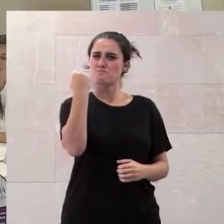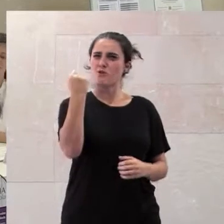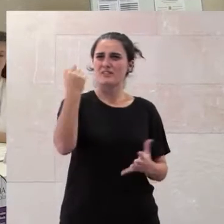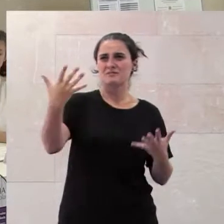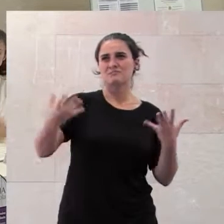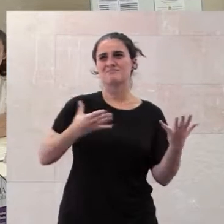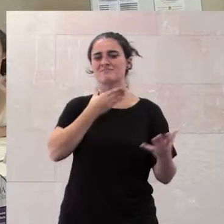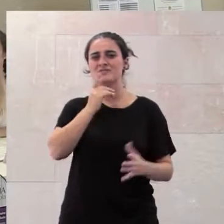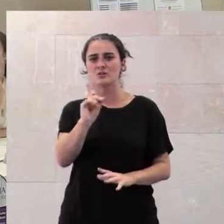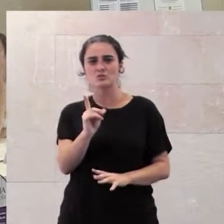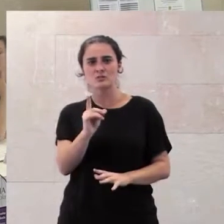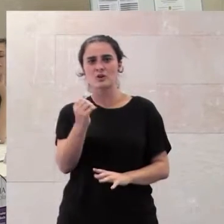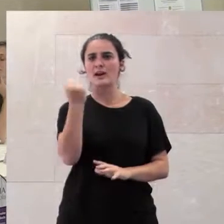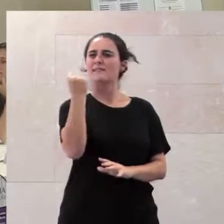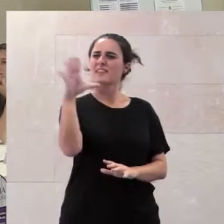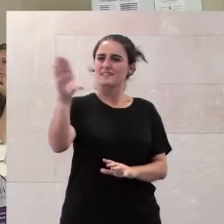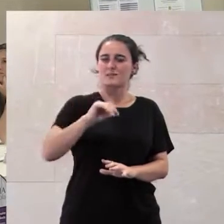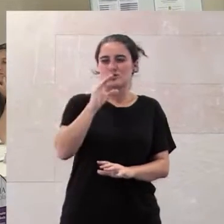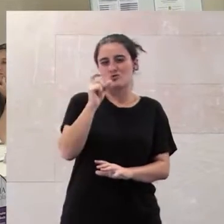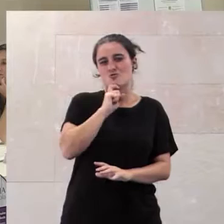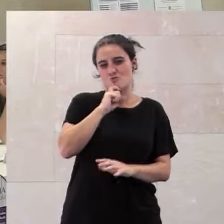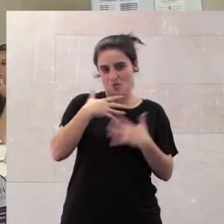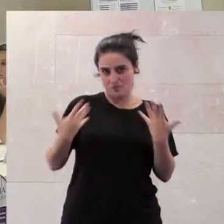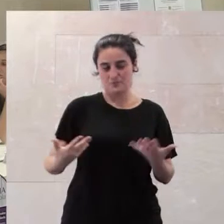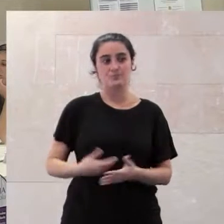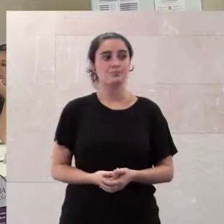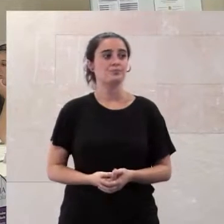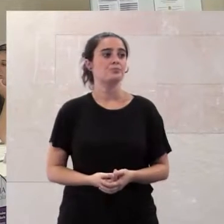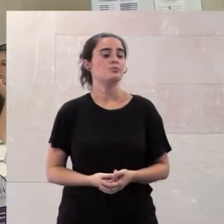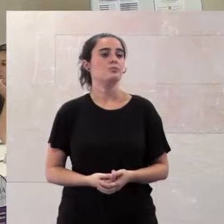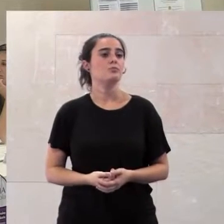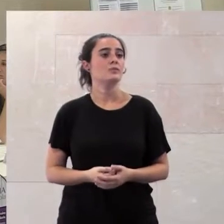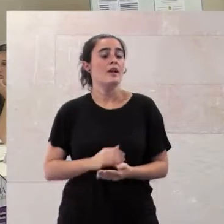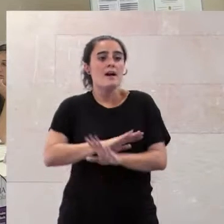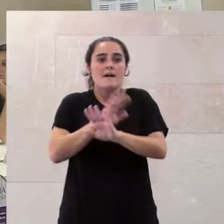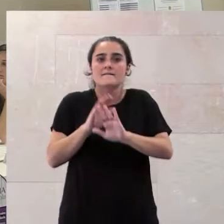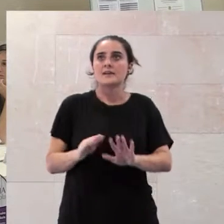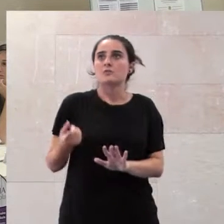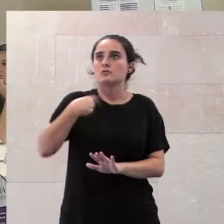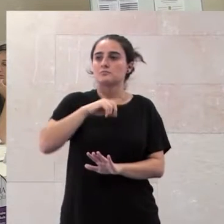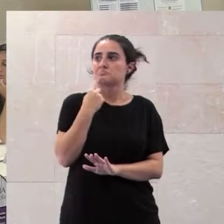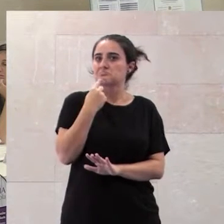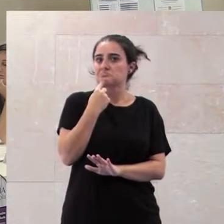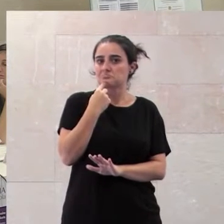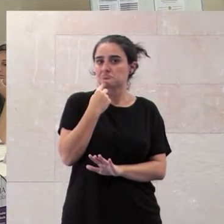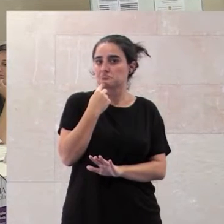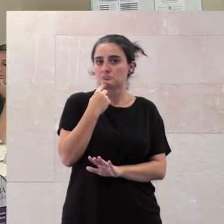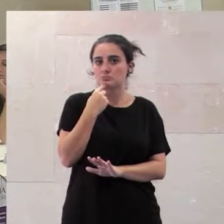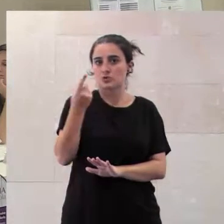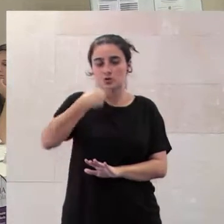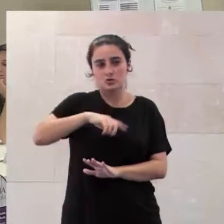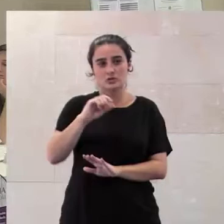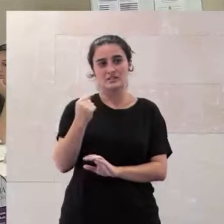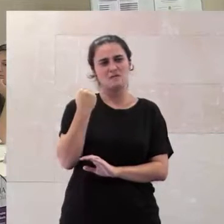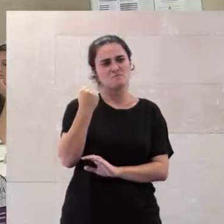que ver con cómo entendemos el poder hoy en día. Entonces, lo que al final venimos a decir es que entendemos el poder de una